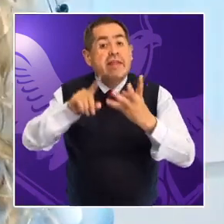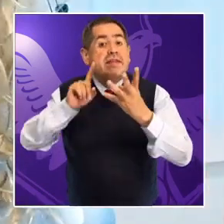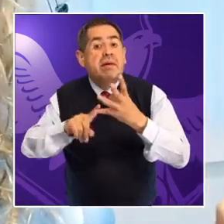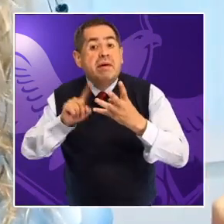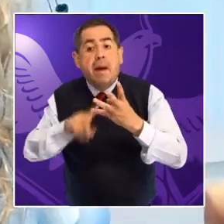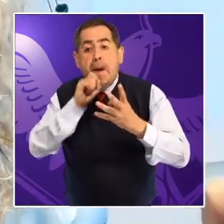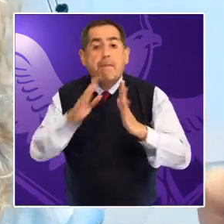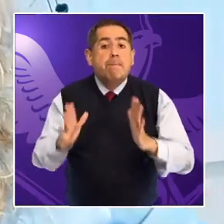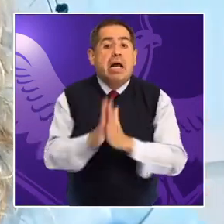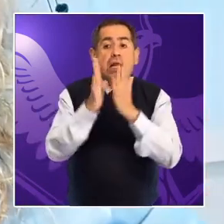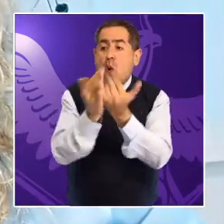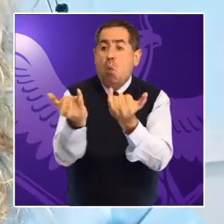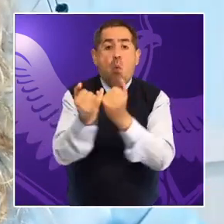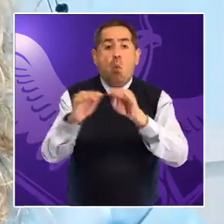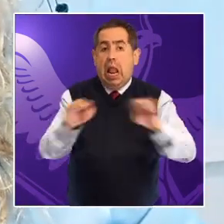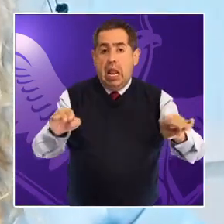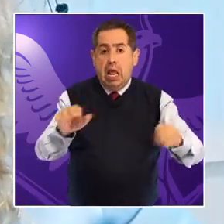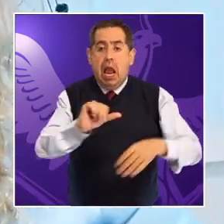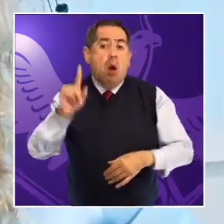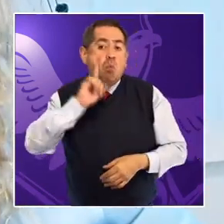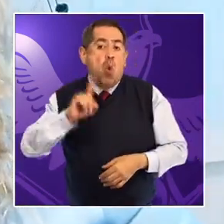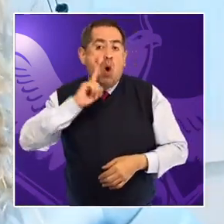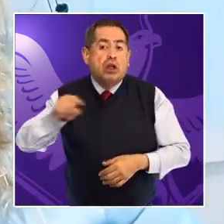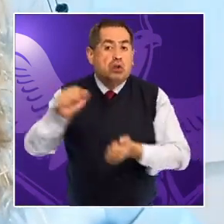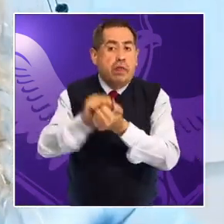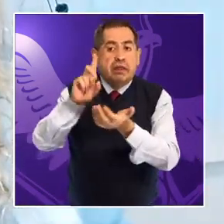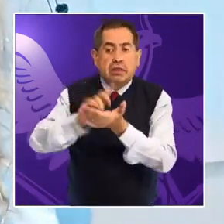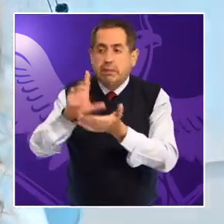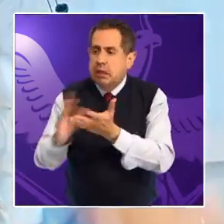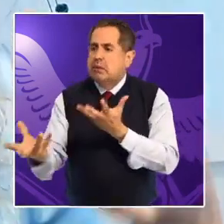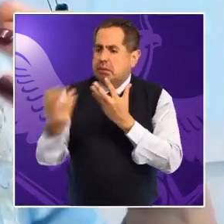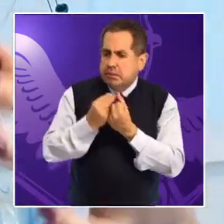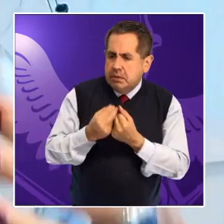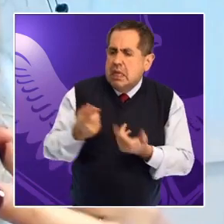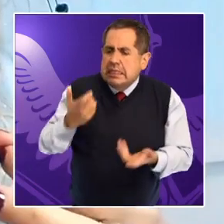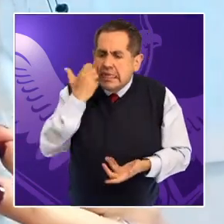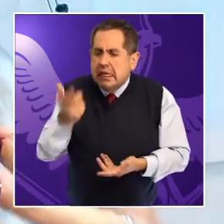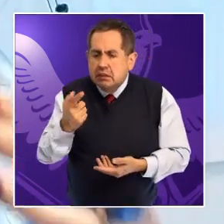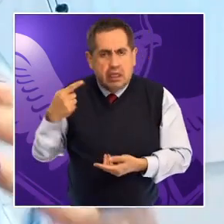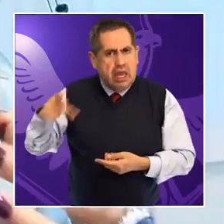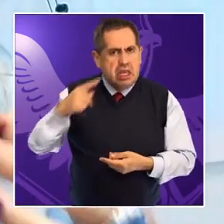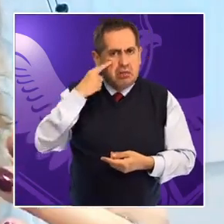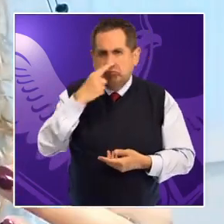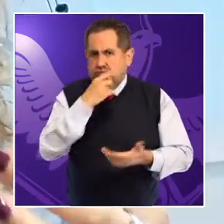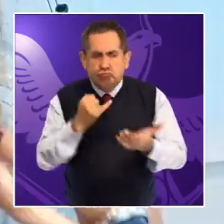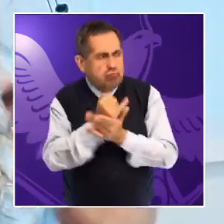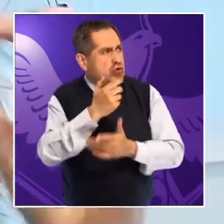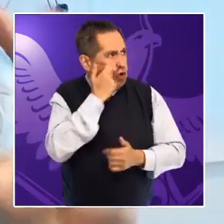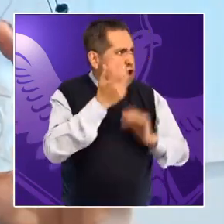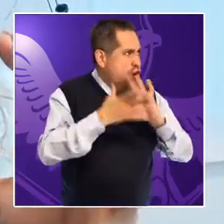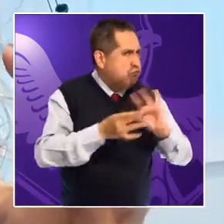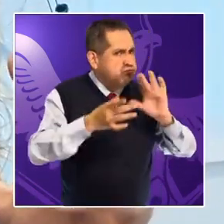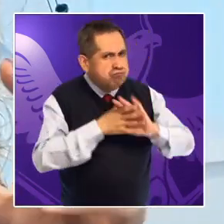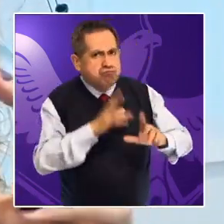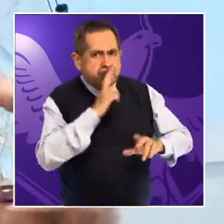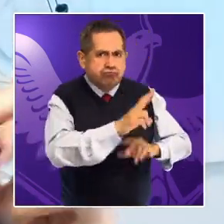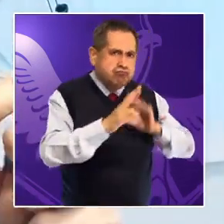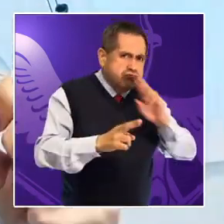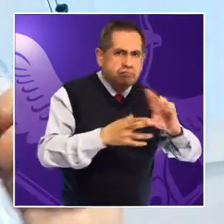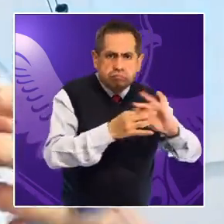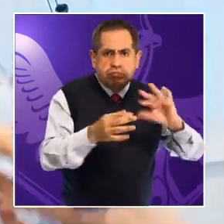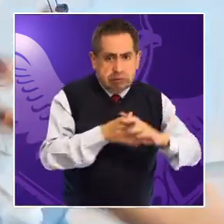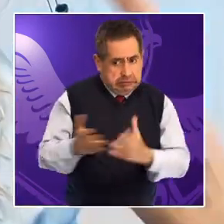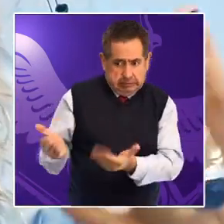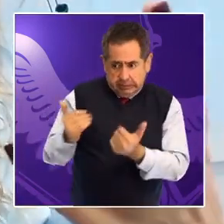de discapacidad, y creo que es indispensable en este momento la participación igualitaria de las mujeres con discapacidad en la